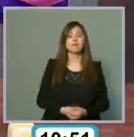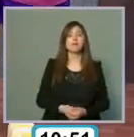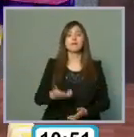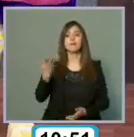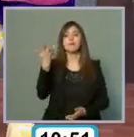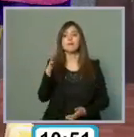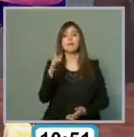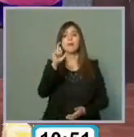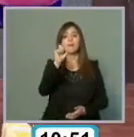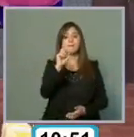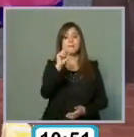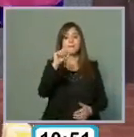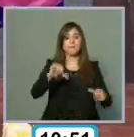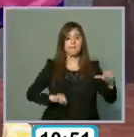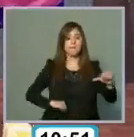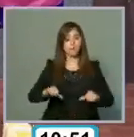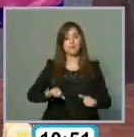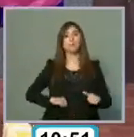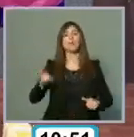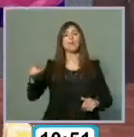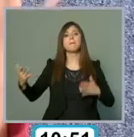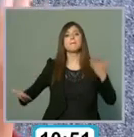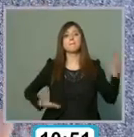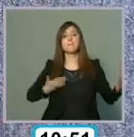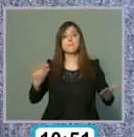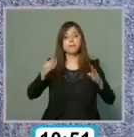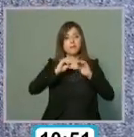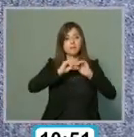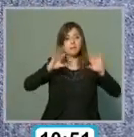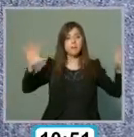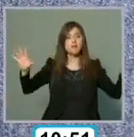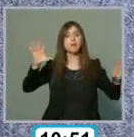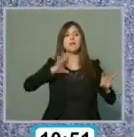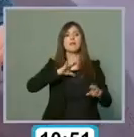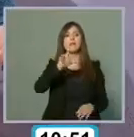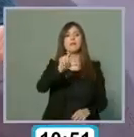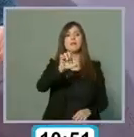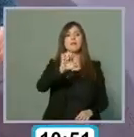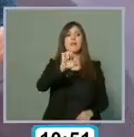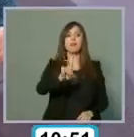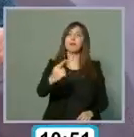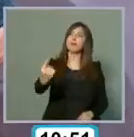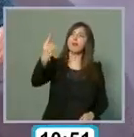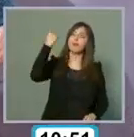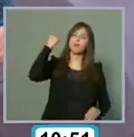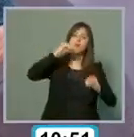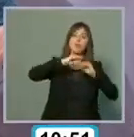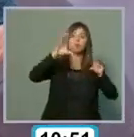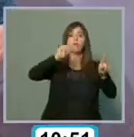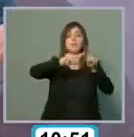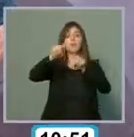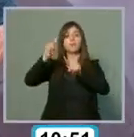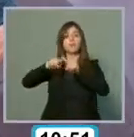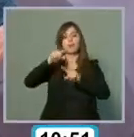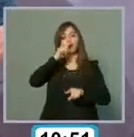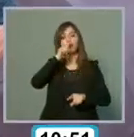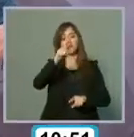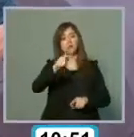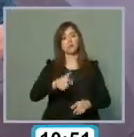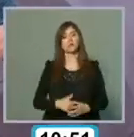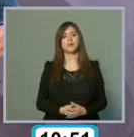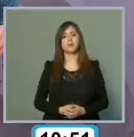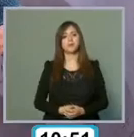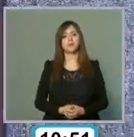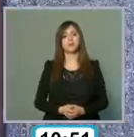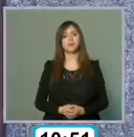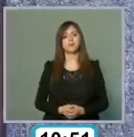más de 20 actores y bailarines en escena. Increíble. qué Tenemos padre. pantallas LED, o sea, es una cosa de verdad muy grande, como tú dijiste bien, majestuosa.